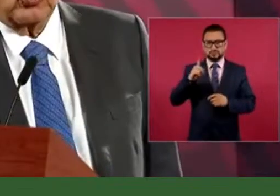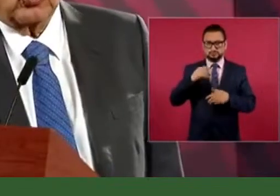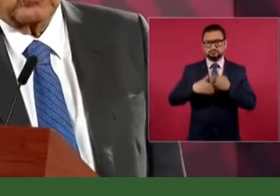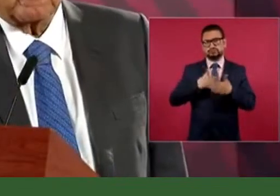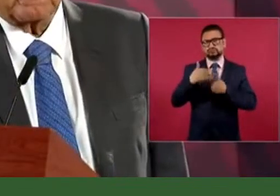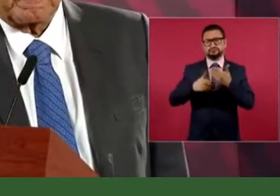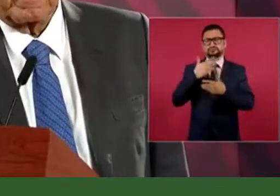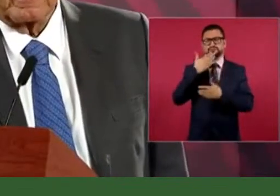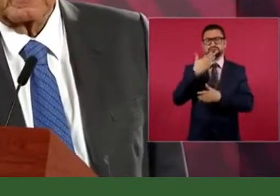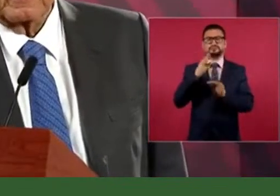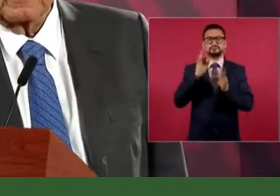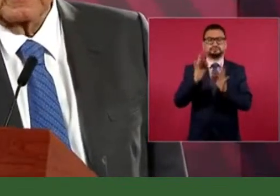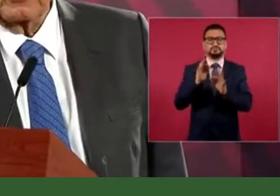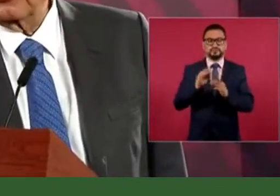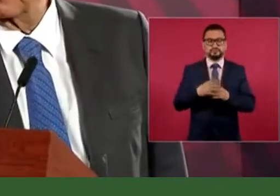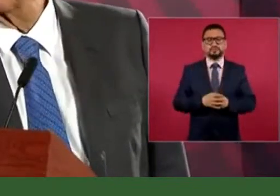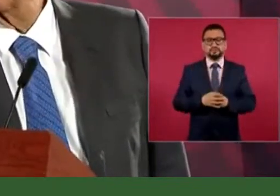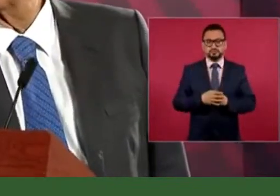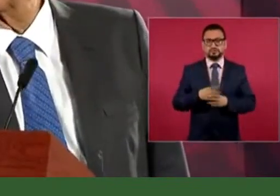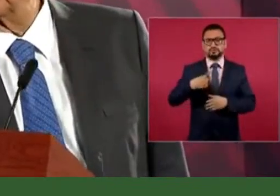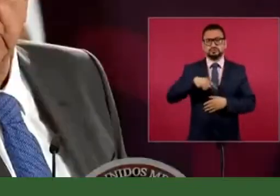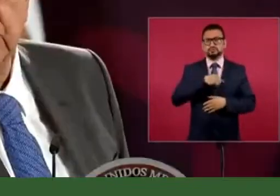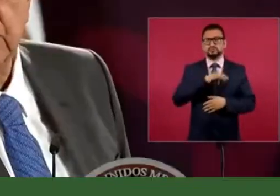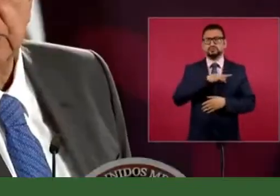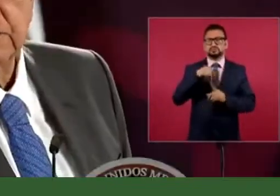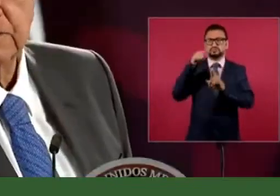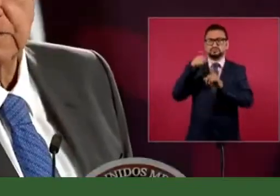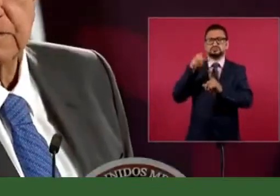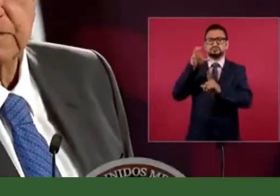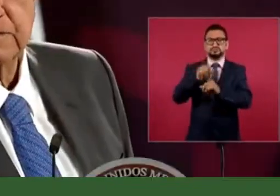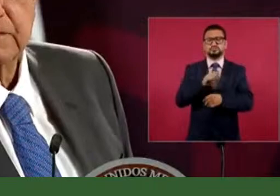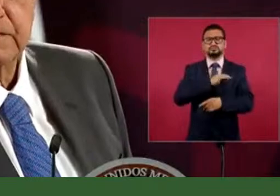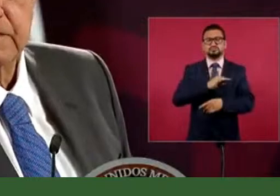mucho, logramos un propósito,